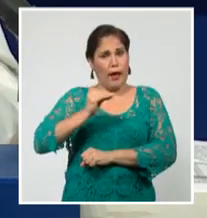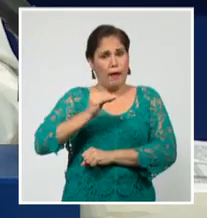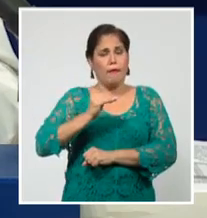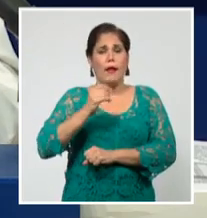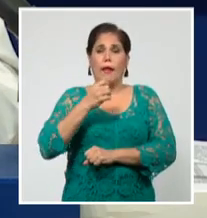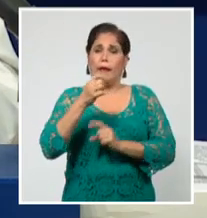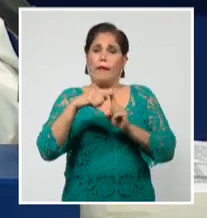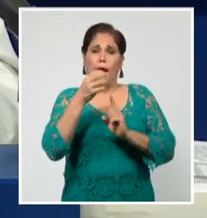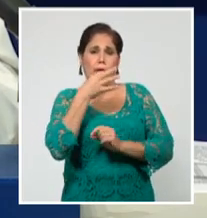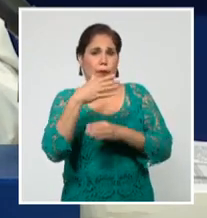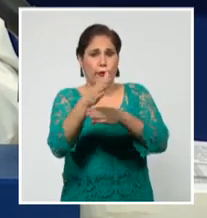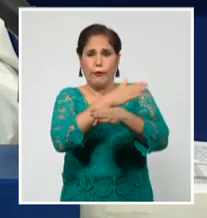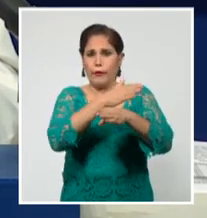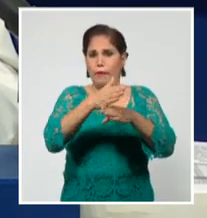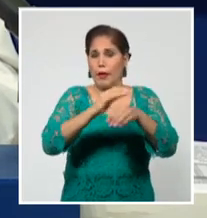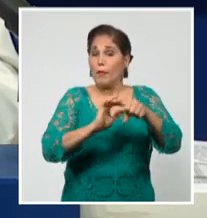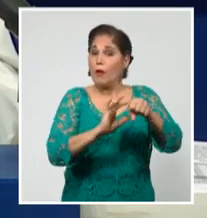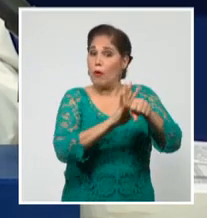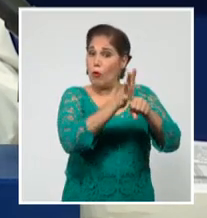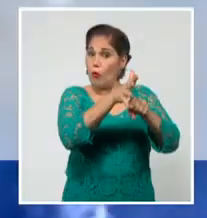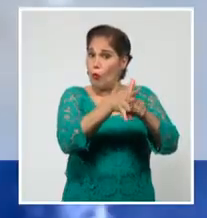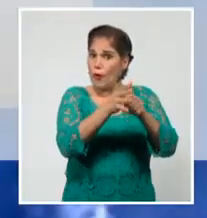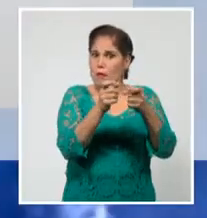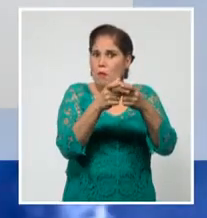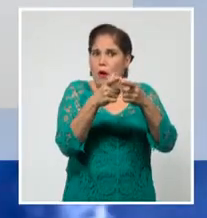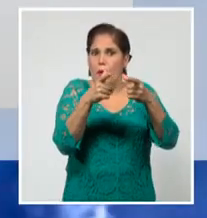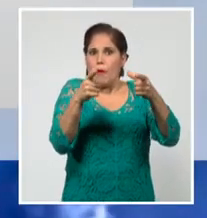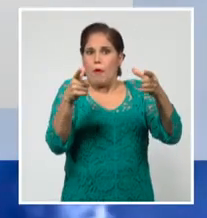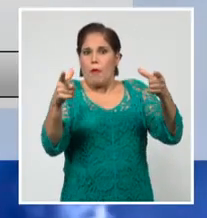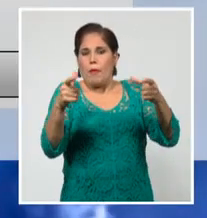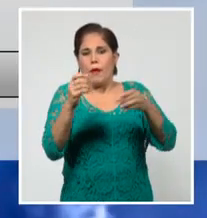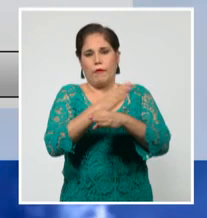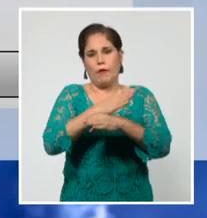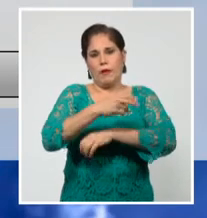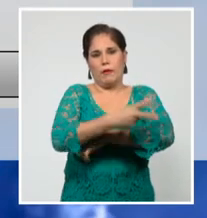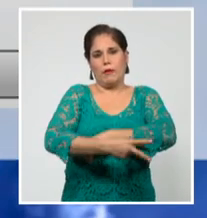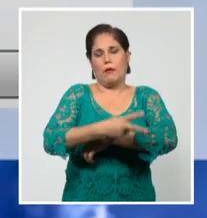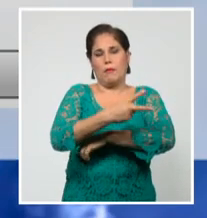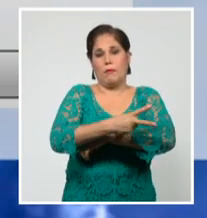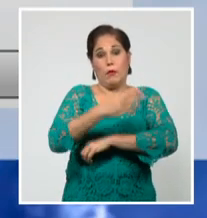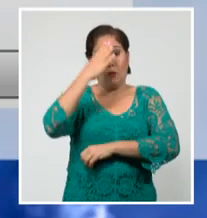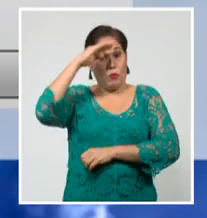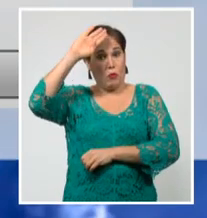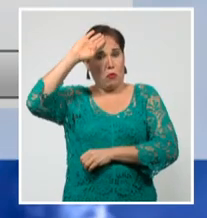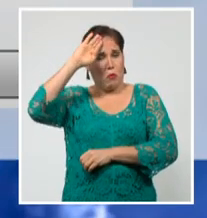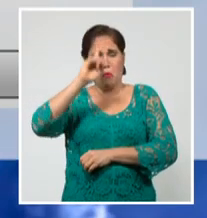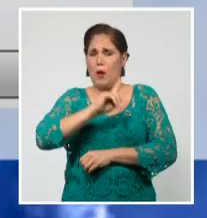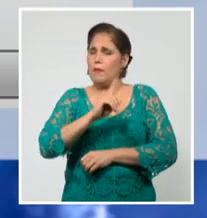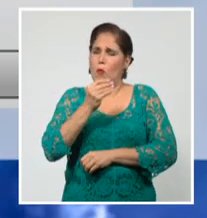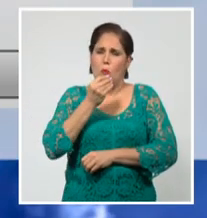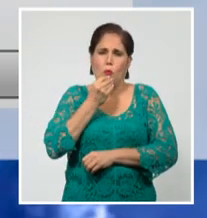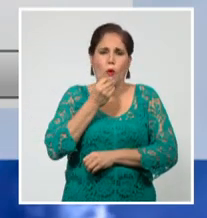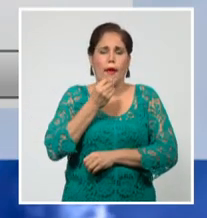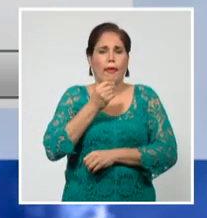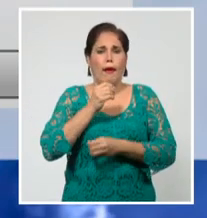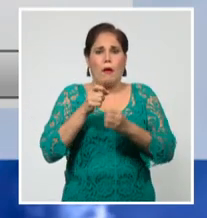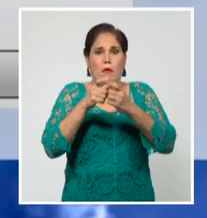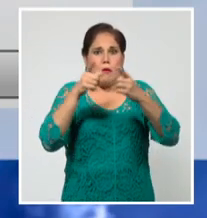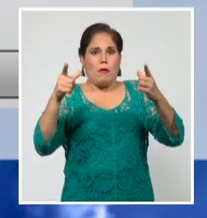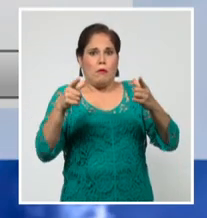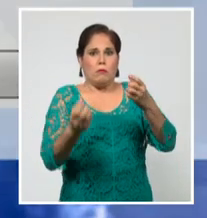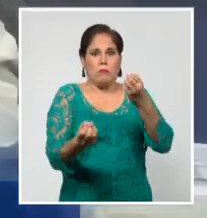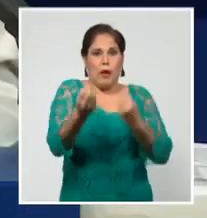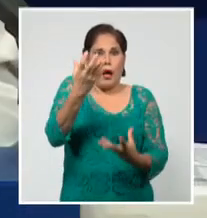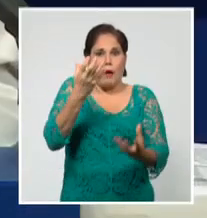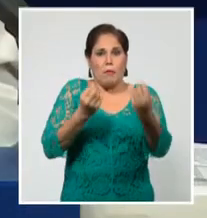tratamientos la cob it continúa en ascenso escenario que nuestro país no puede permitirse salvo que los